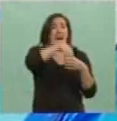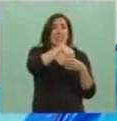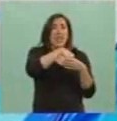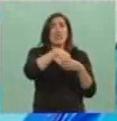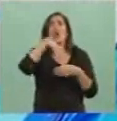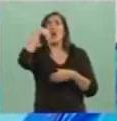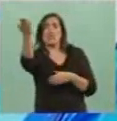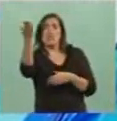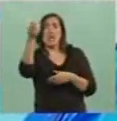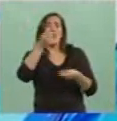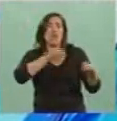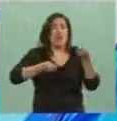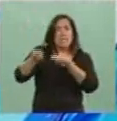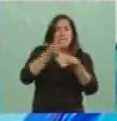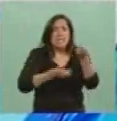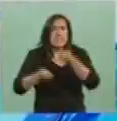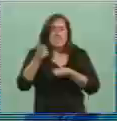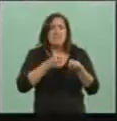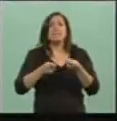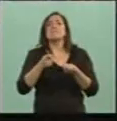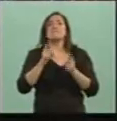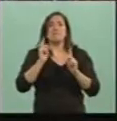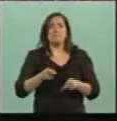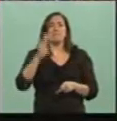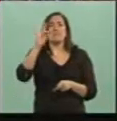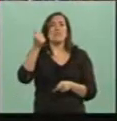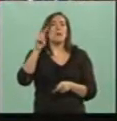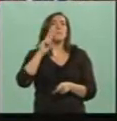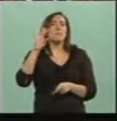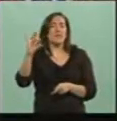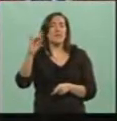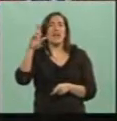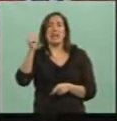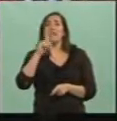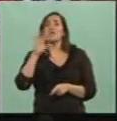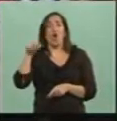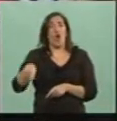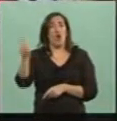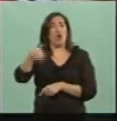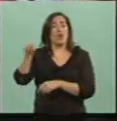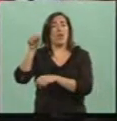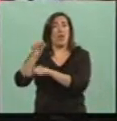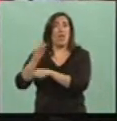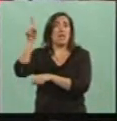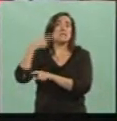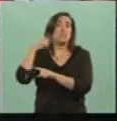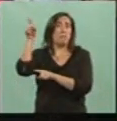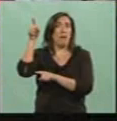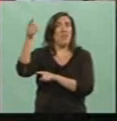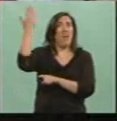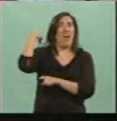y externo, fuego graneado, porque hasta David Rato, el titular del Bankia, que hoy está procesado por la Audiencia Española, nos